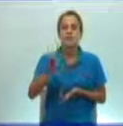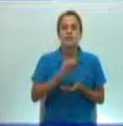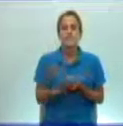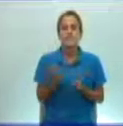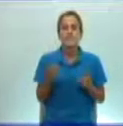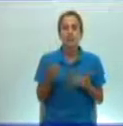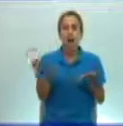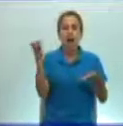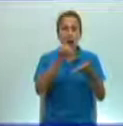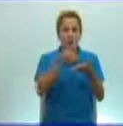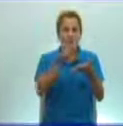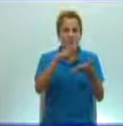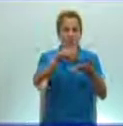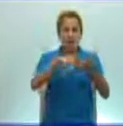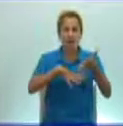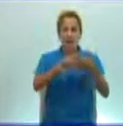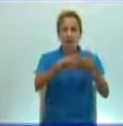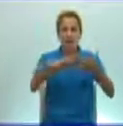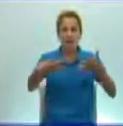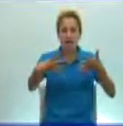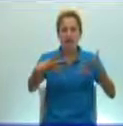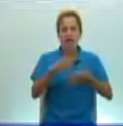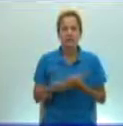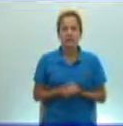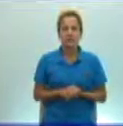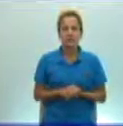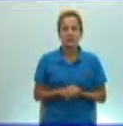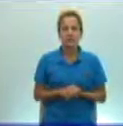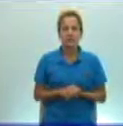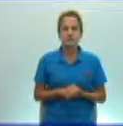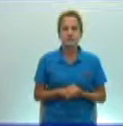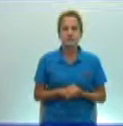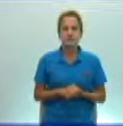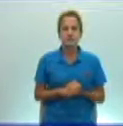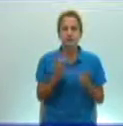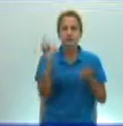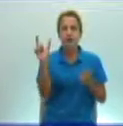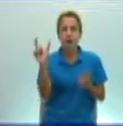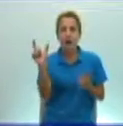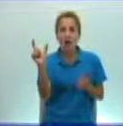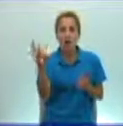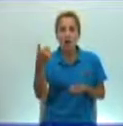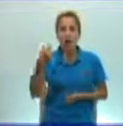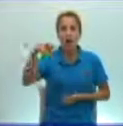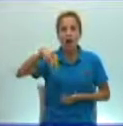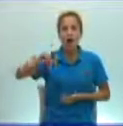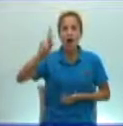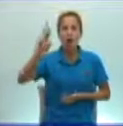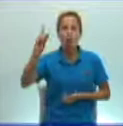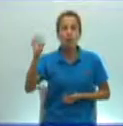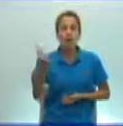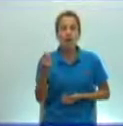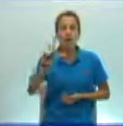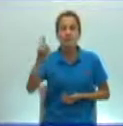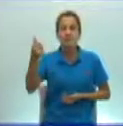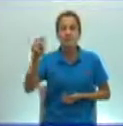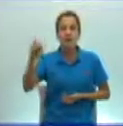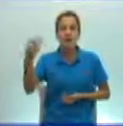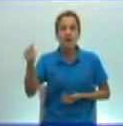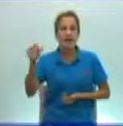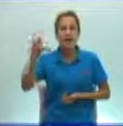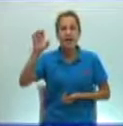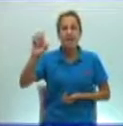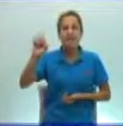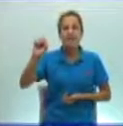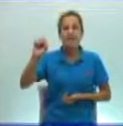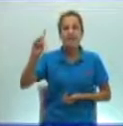189 para completar la siguiente tabla: palabras agudas, llanas y esdrújulas. Y en